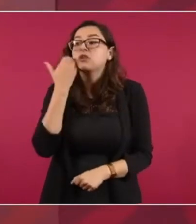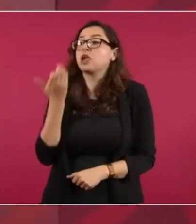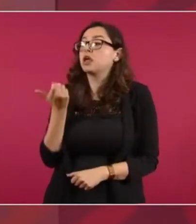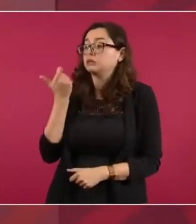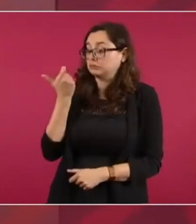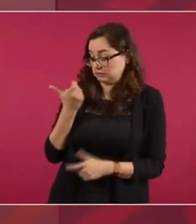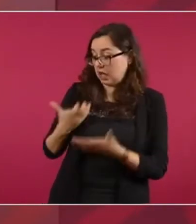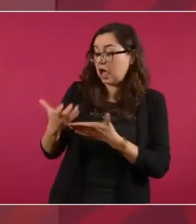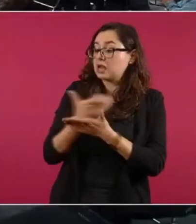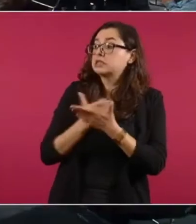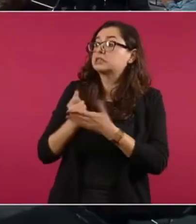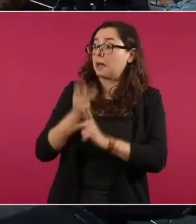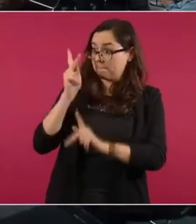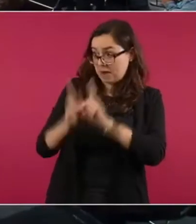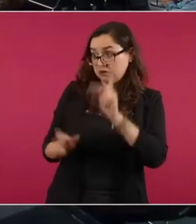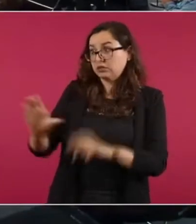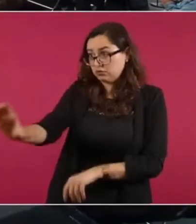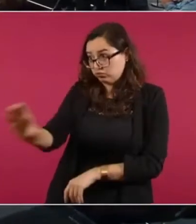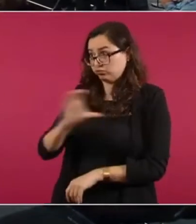Resulta